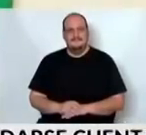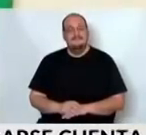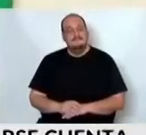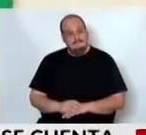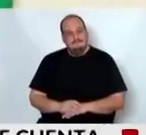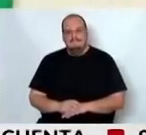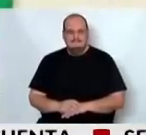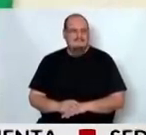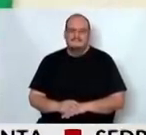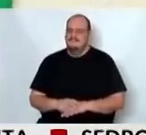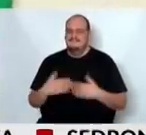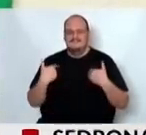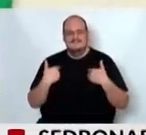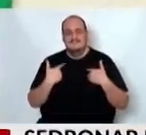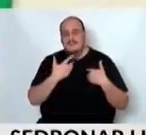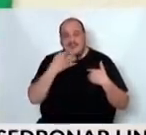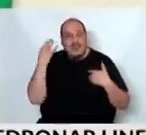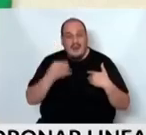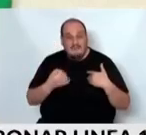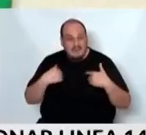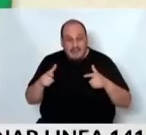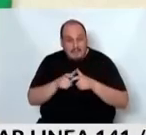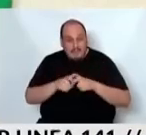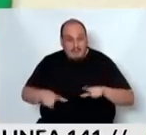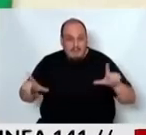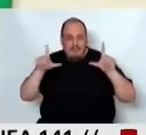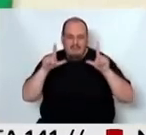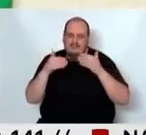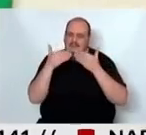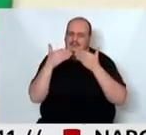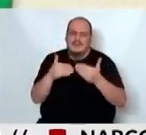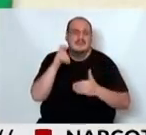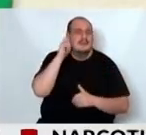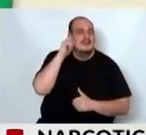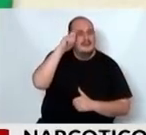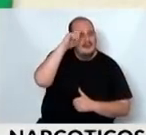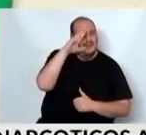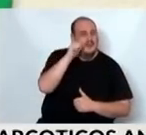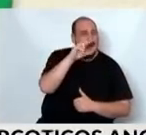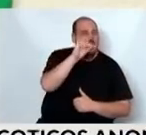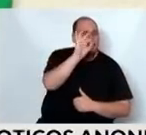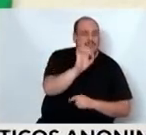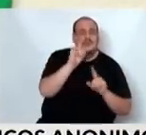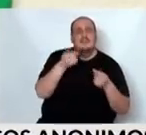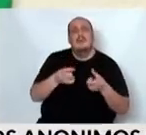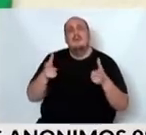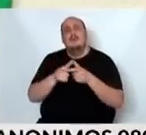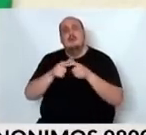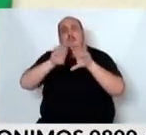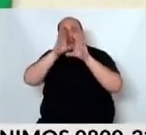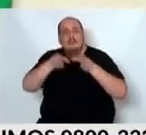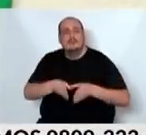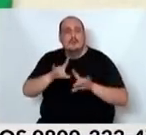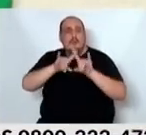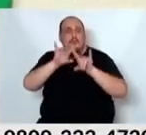Qué agradecido que estoy de poder estar haciendo este programa. Gracias a Gerardo González, gracias Wolf Producciones, gracias a toda la